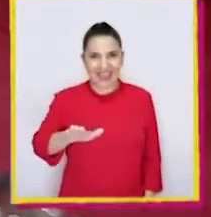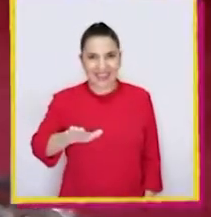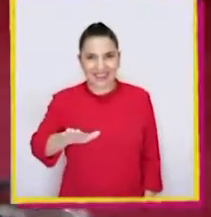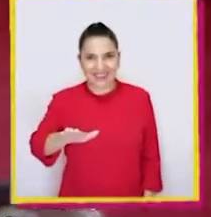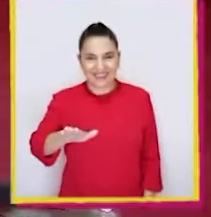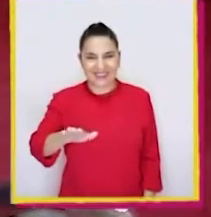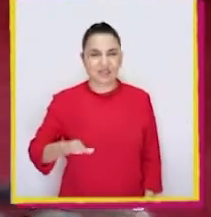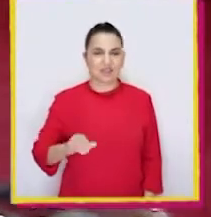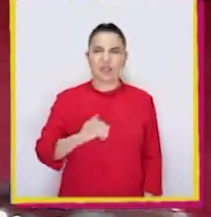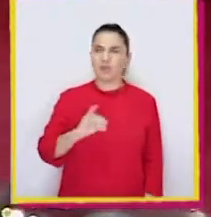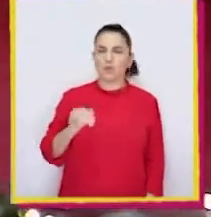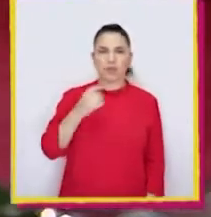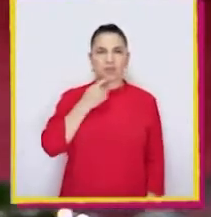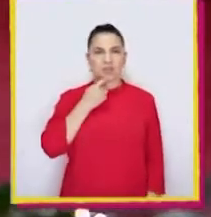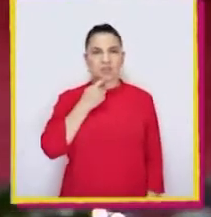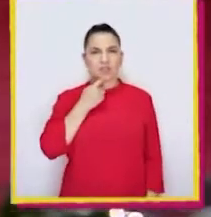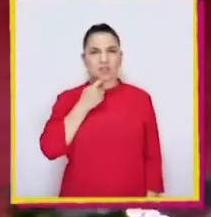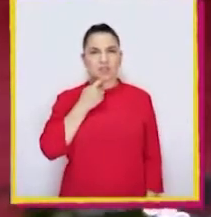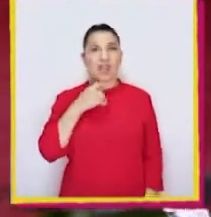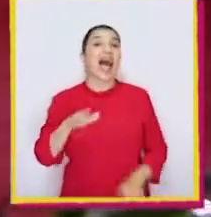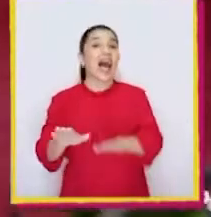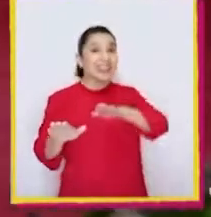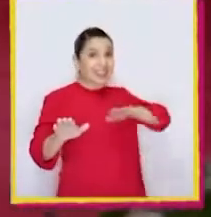Adelante. ¿Y luego?